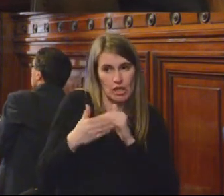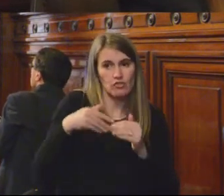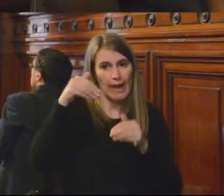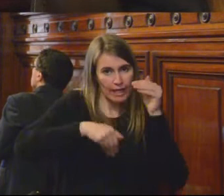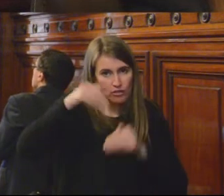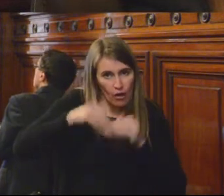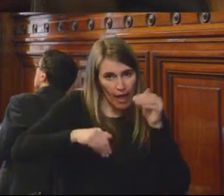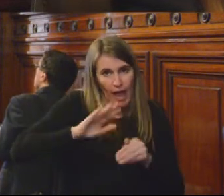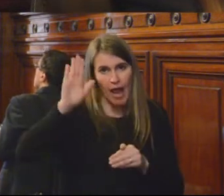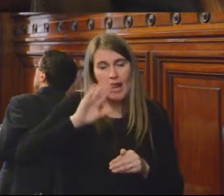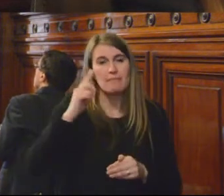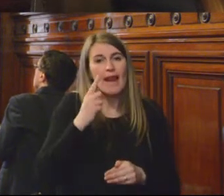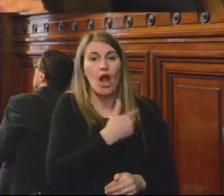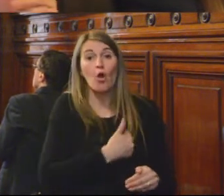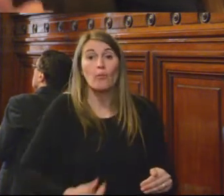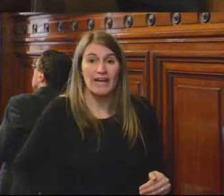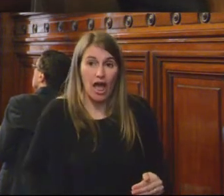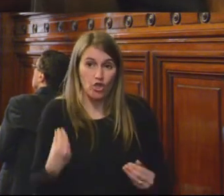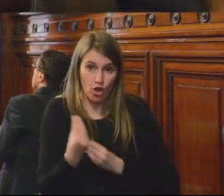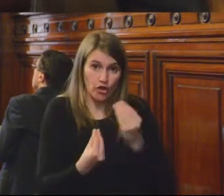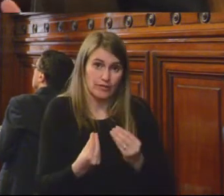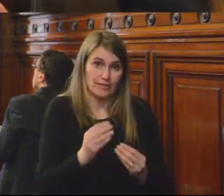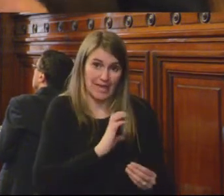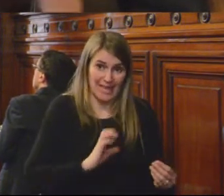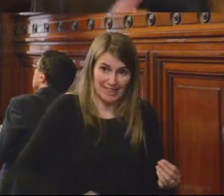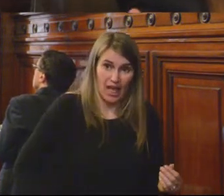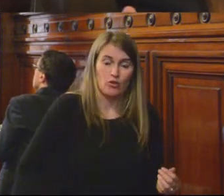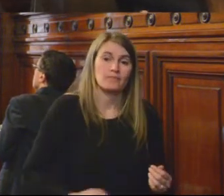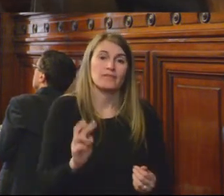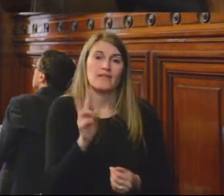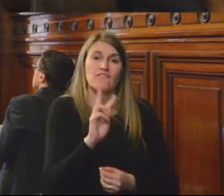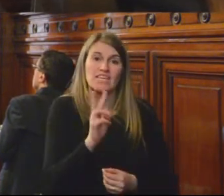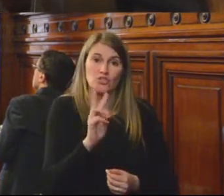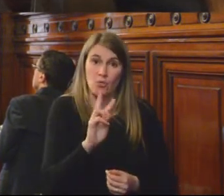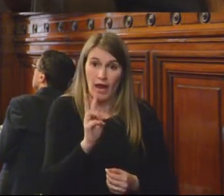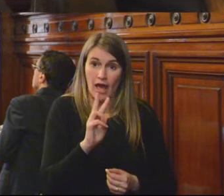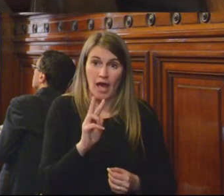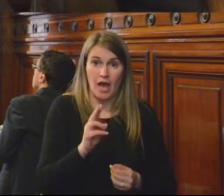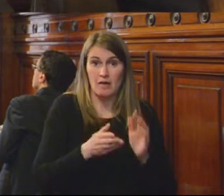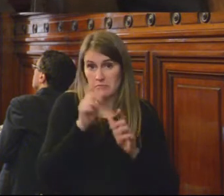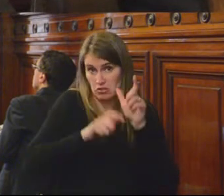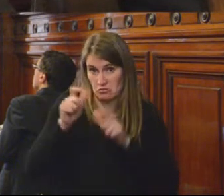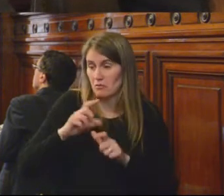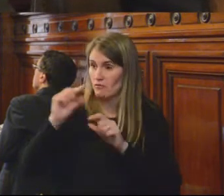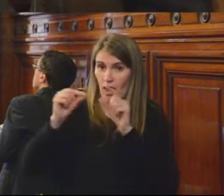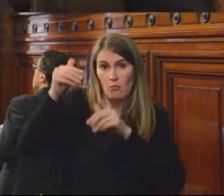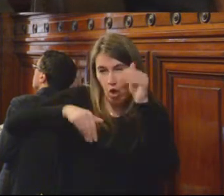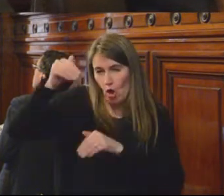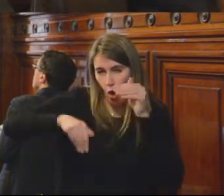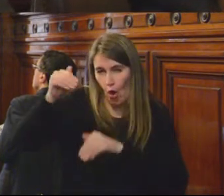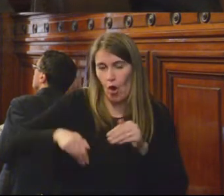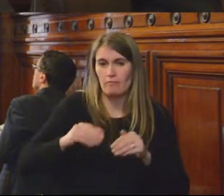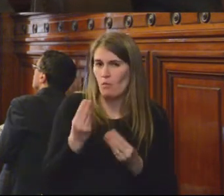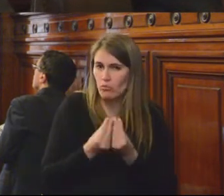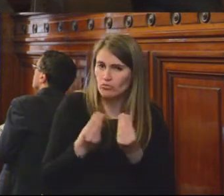de gobernadores de Estado, donde el pueblo venezolano salió masivamente a votar y rompió récord de